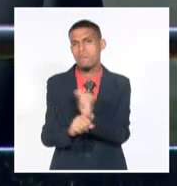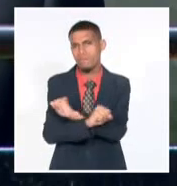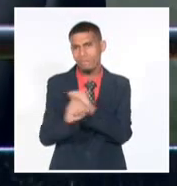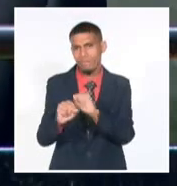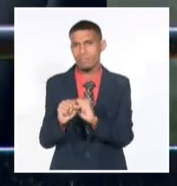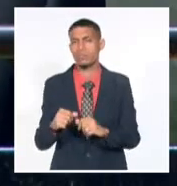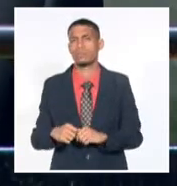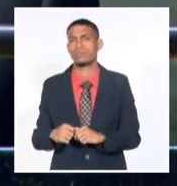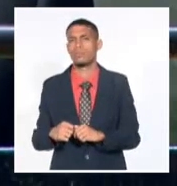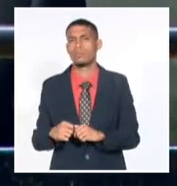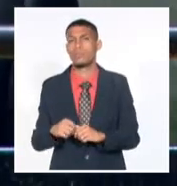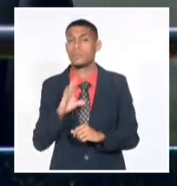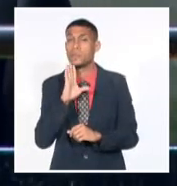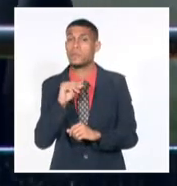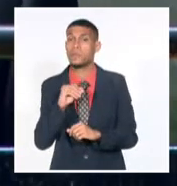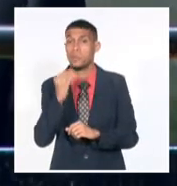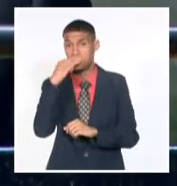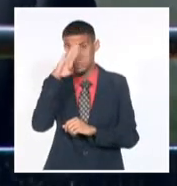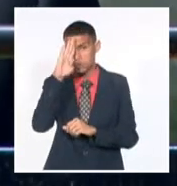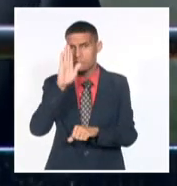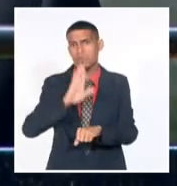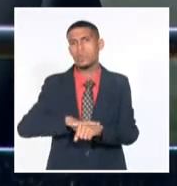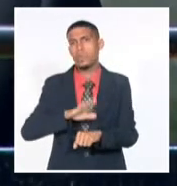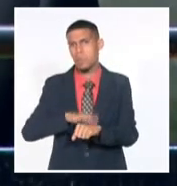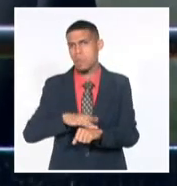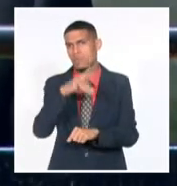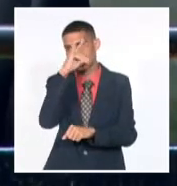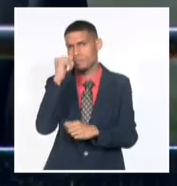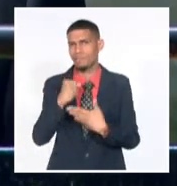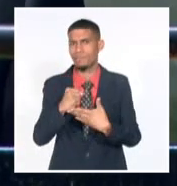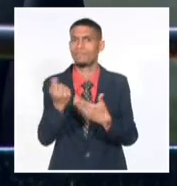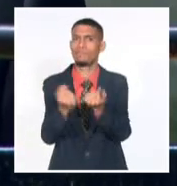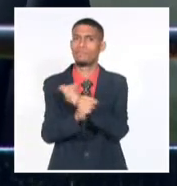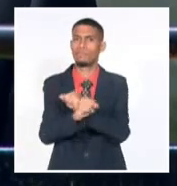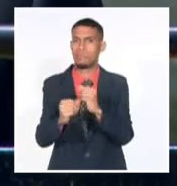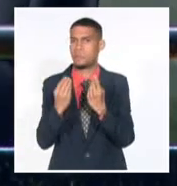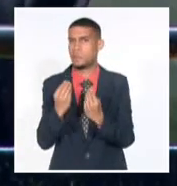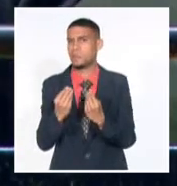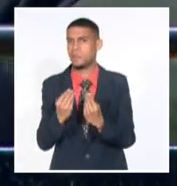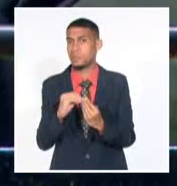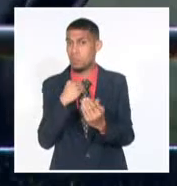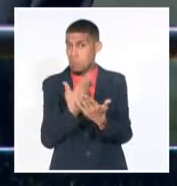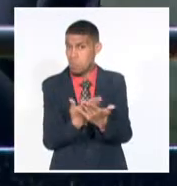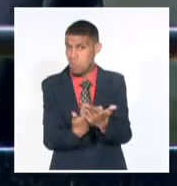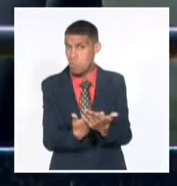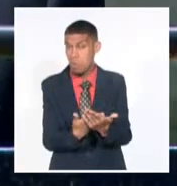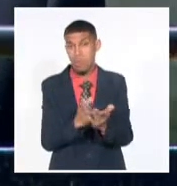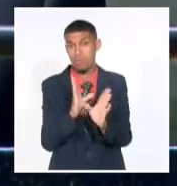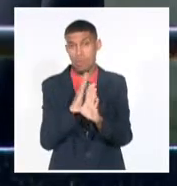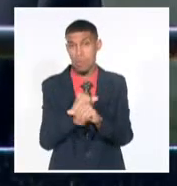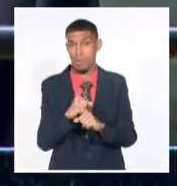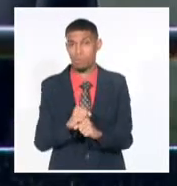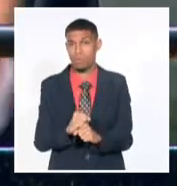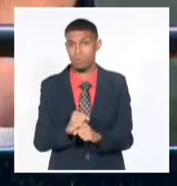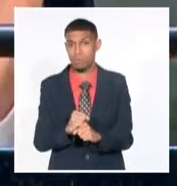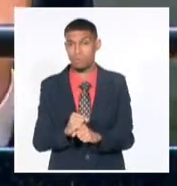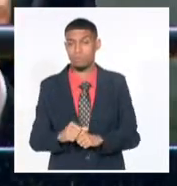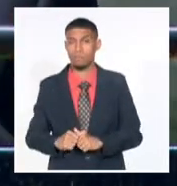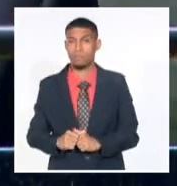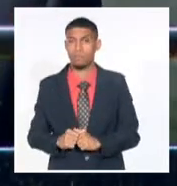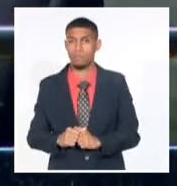cuando acusa a Cuba sin fundamento alguno. No hay un solo argumento válido